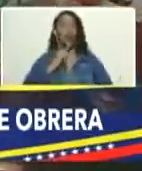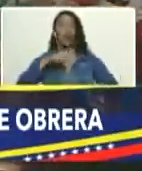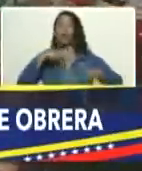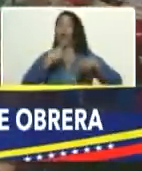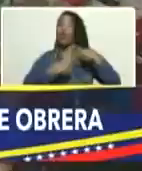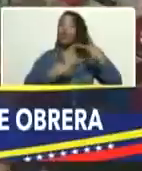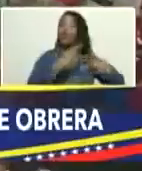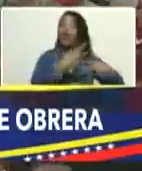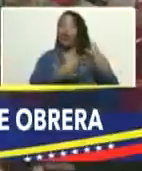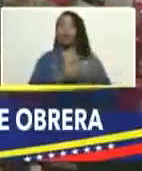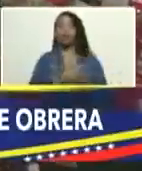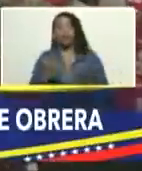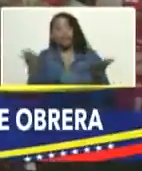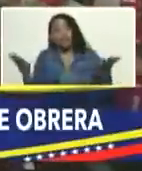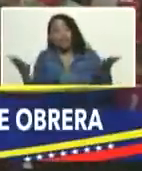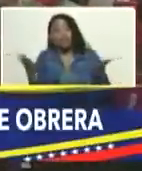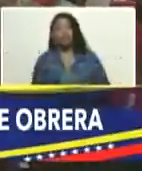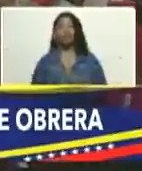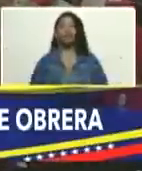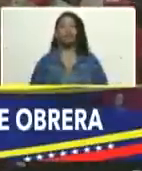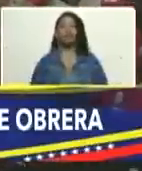productivo. ¿Ah?